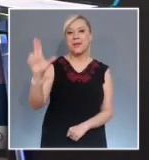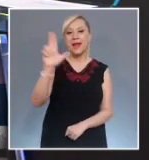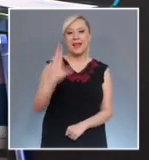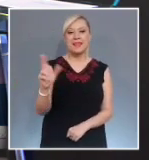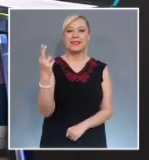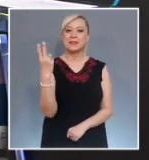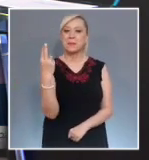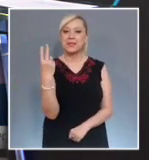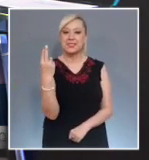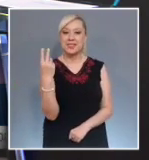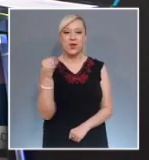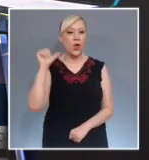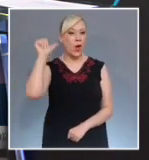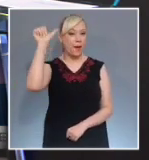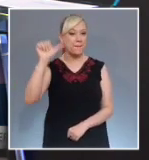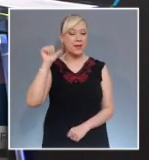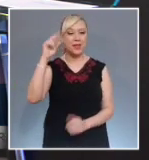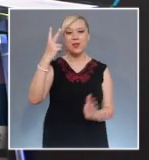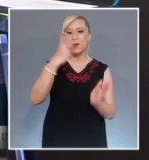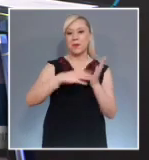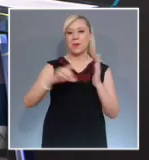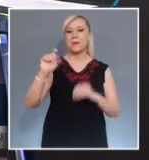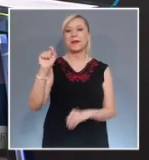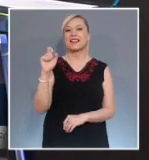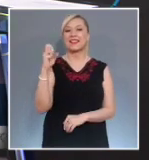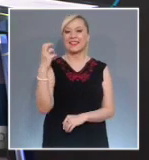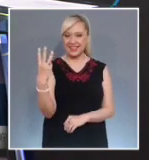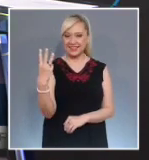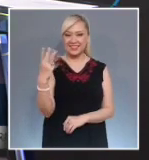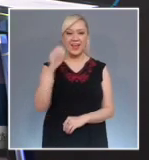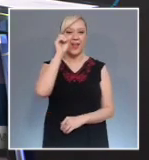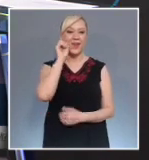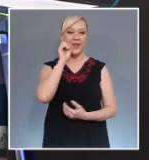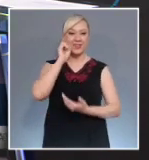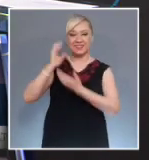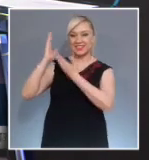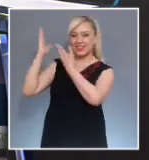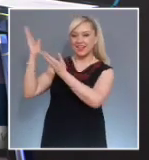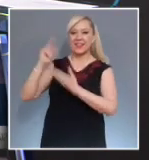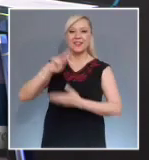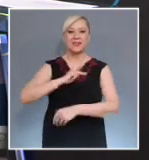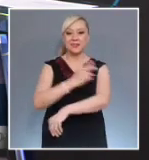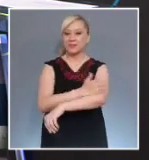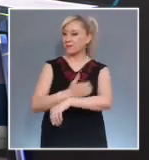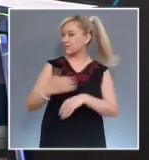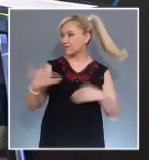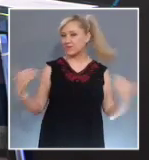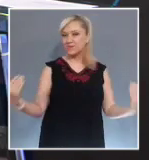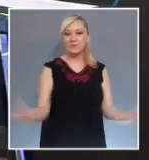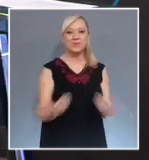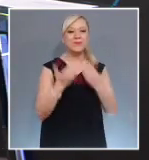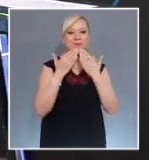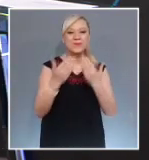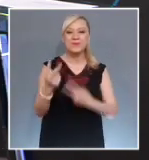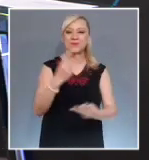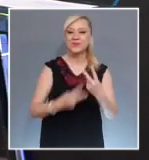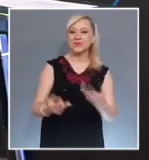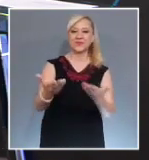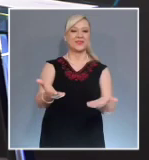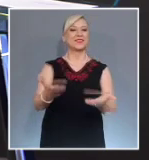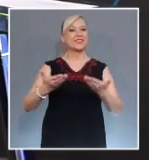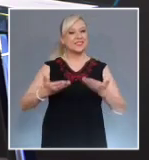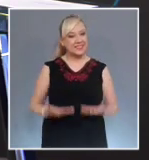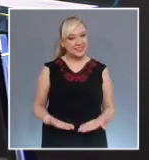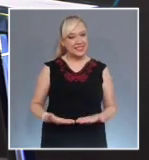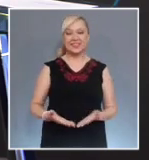de abril de 2023 soy Oscar González a nombre de todo este equipo de trabajo le damos la más cordial bienvenida y